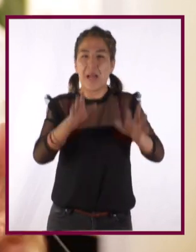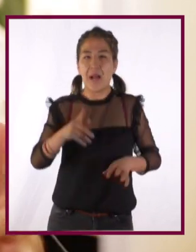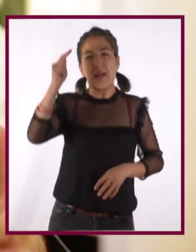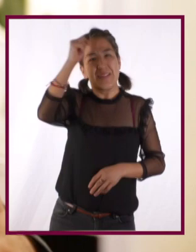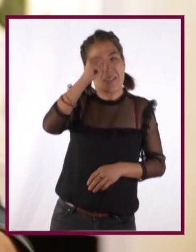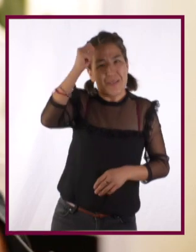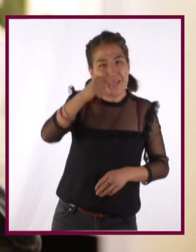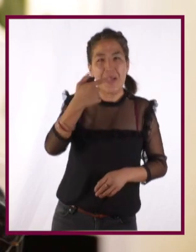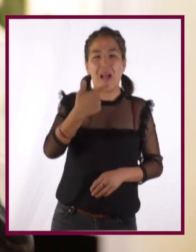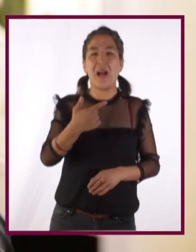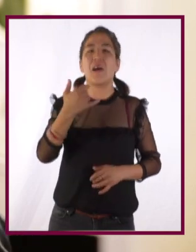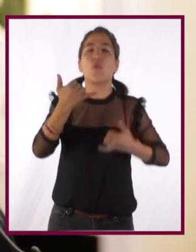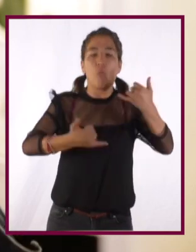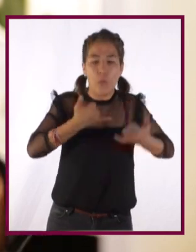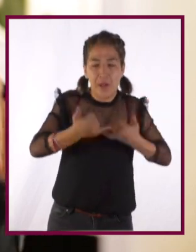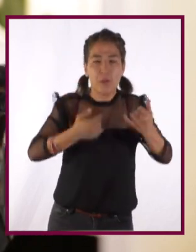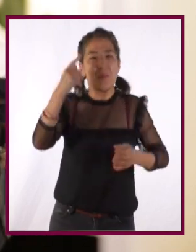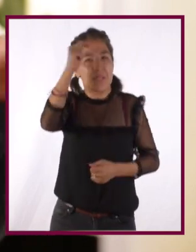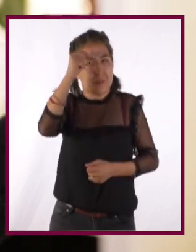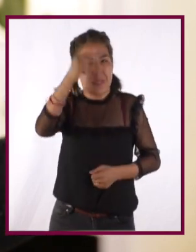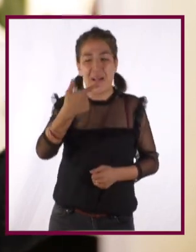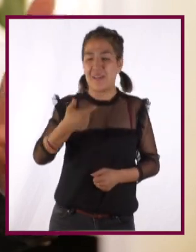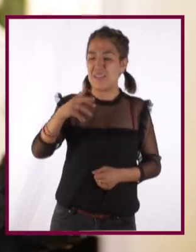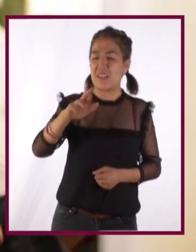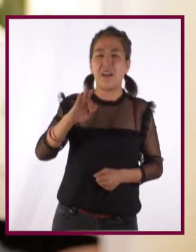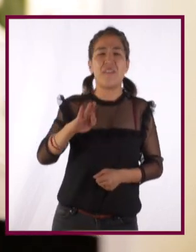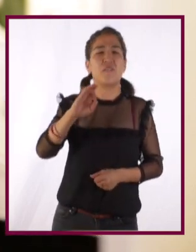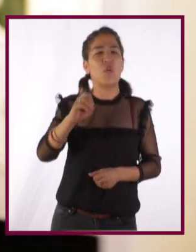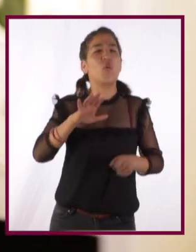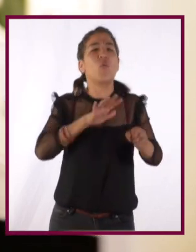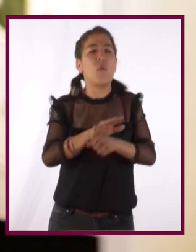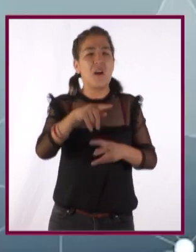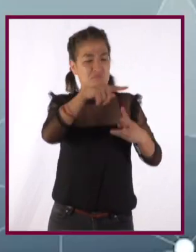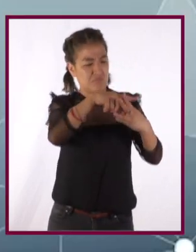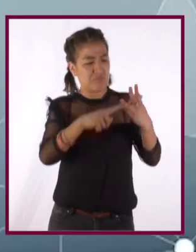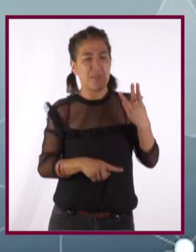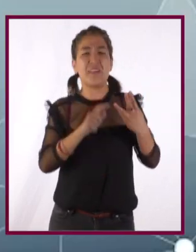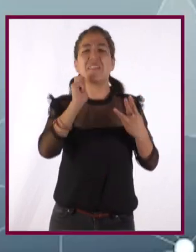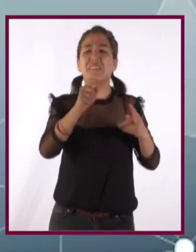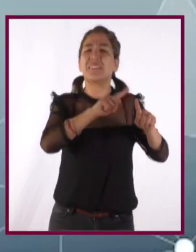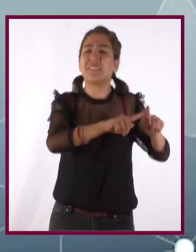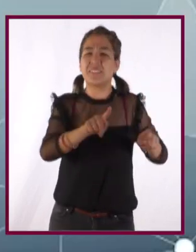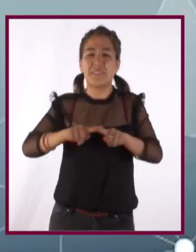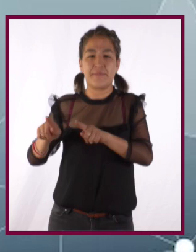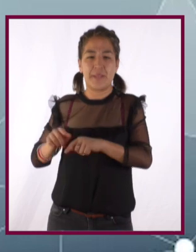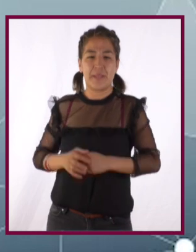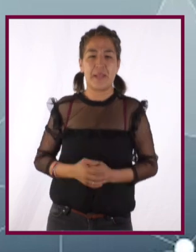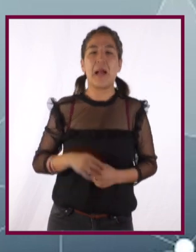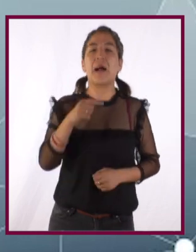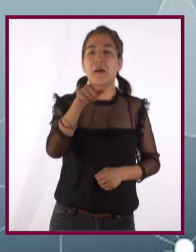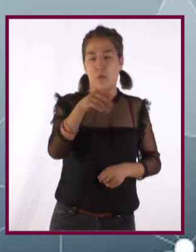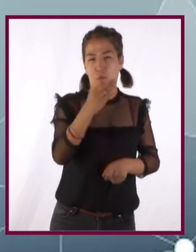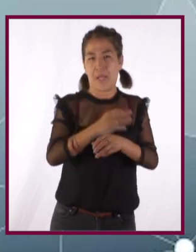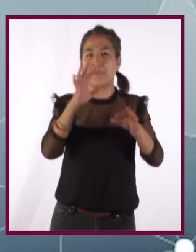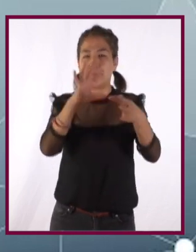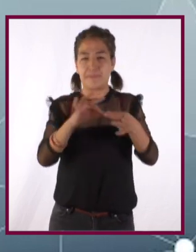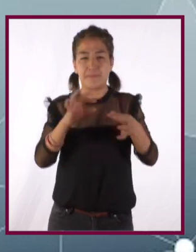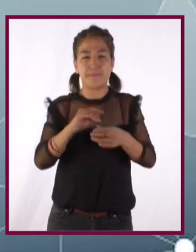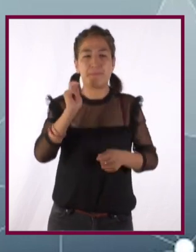de juegos, teoría de grafos. Entonces, ¿qué relación tienen estos tres elementos? Bueno, para empezar, un juego